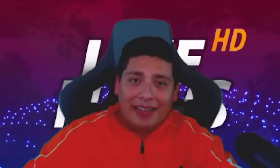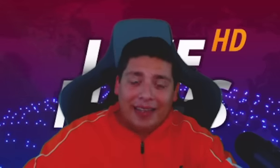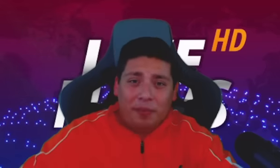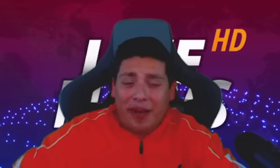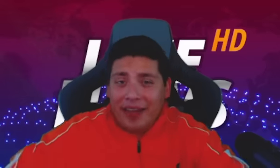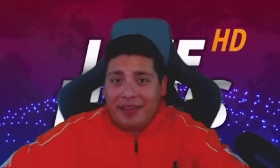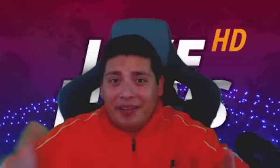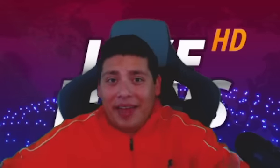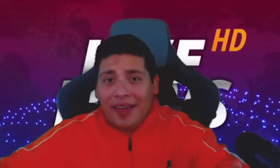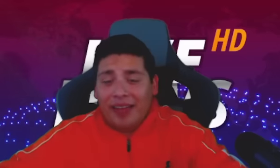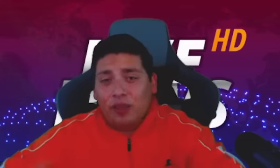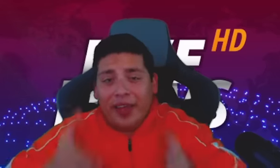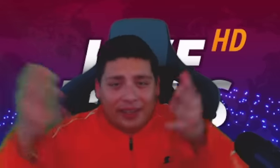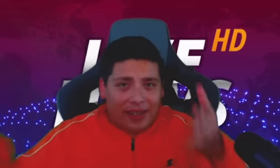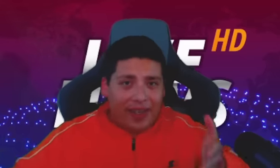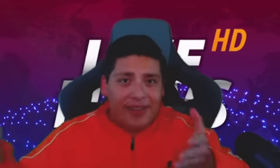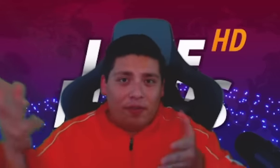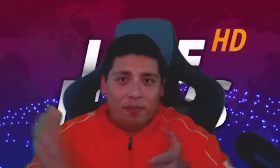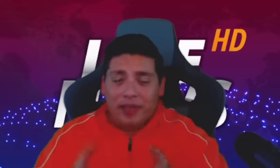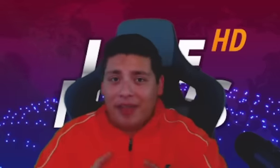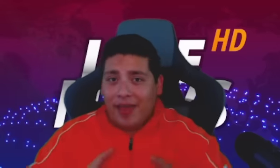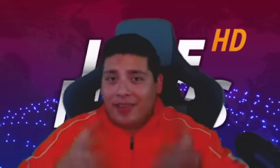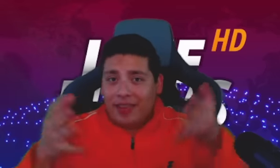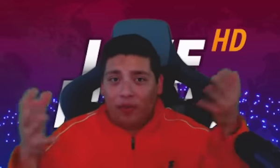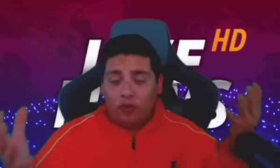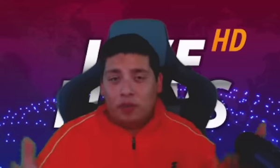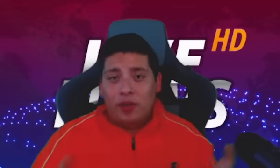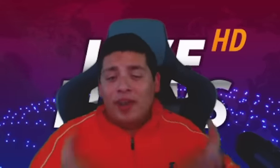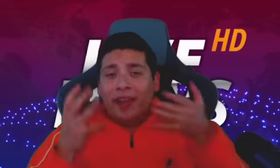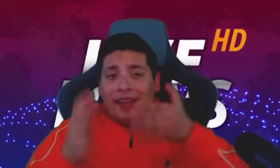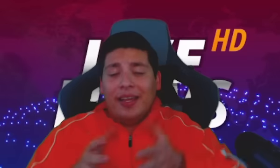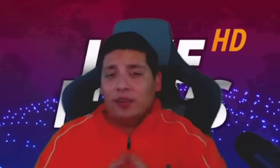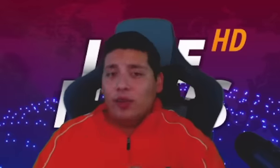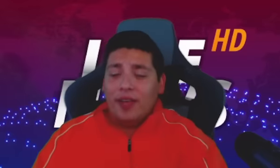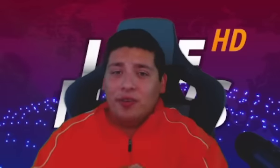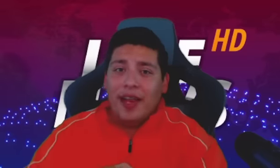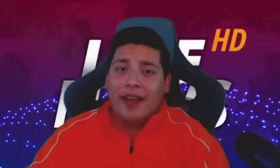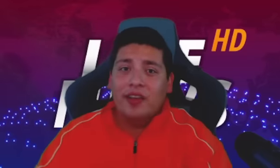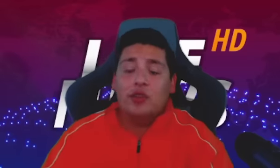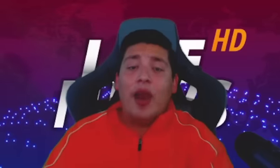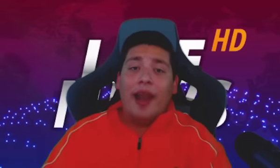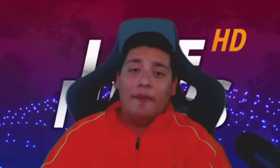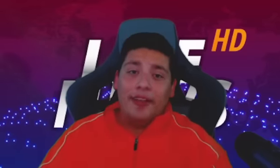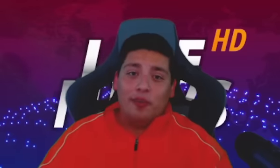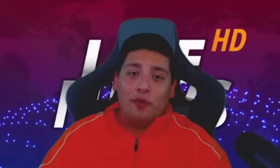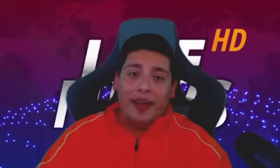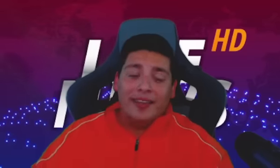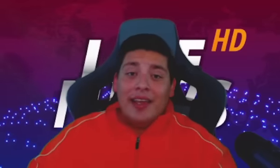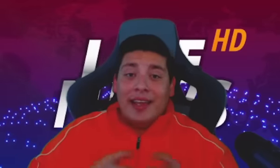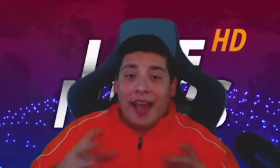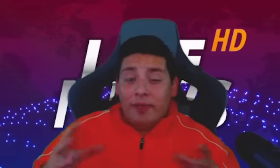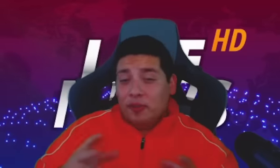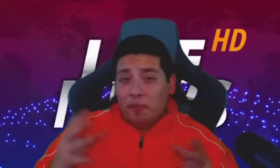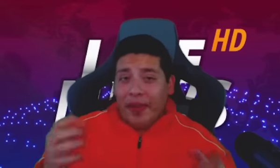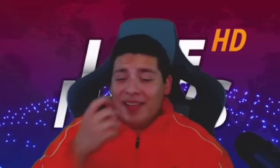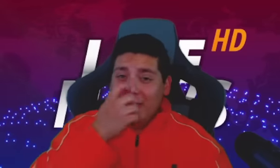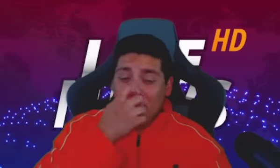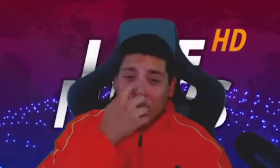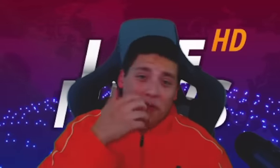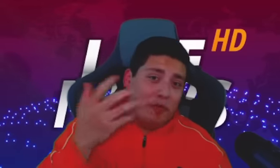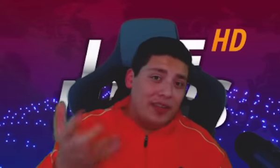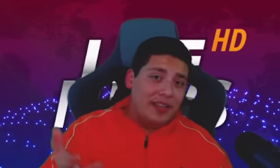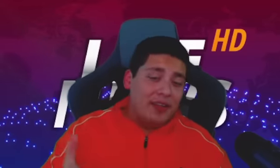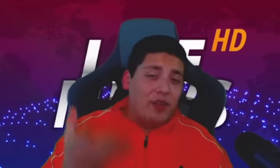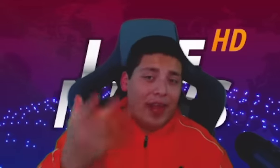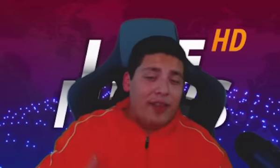estas instancias para retirar a toda esta red de complicidades y de corrupción que tanto daño le han hecho a la Benito Juárez y a nuestro